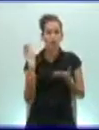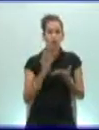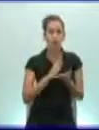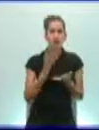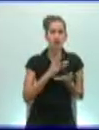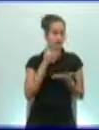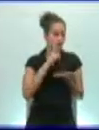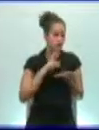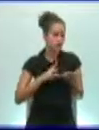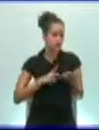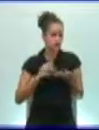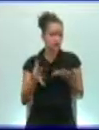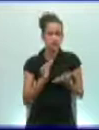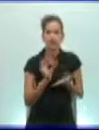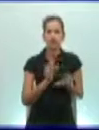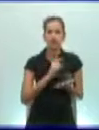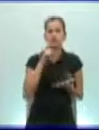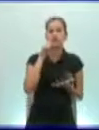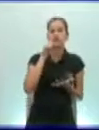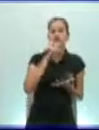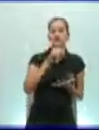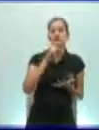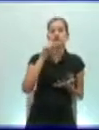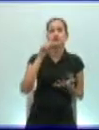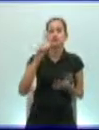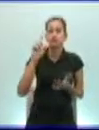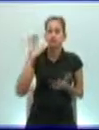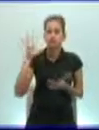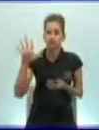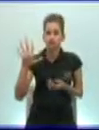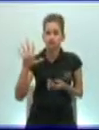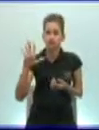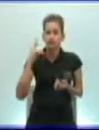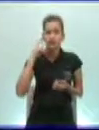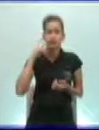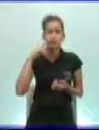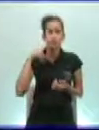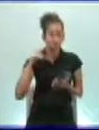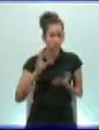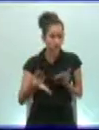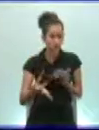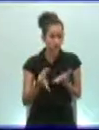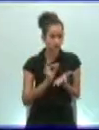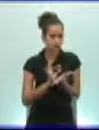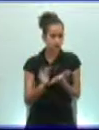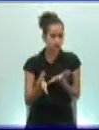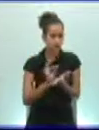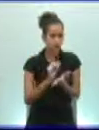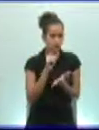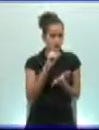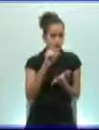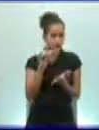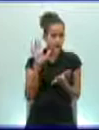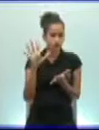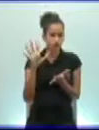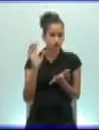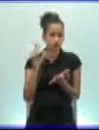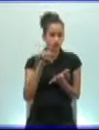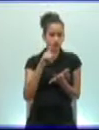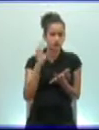página 115. Vamos todos a buscar la página 115 del libro de